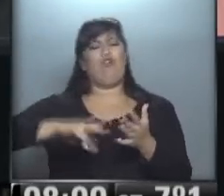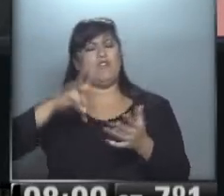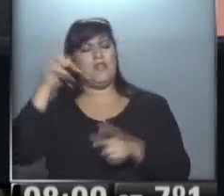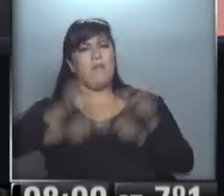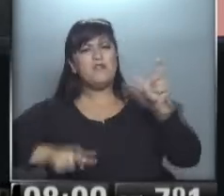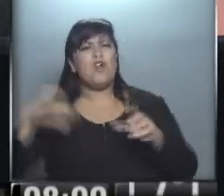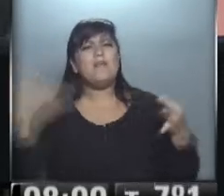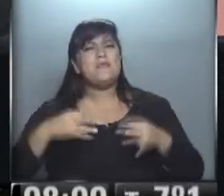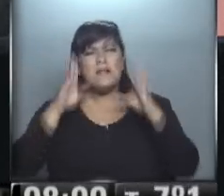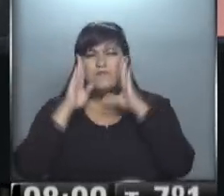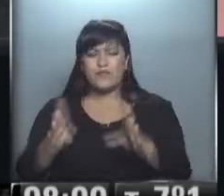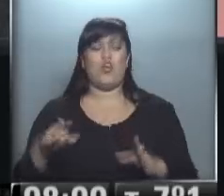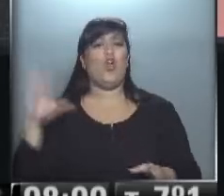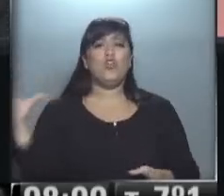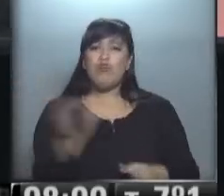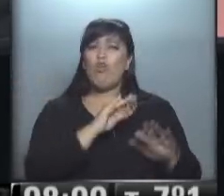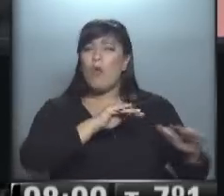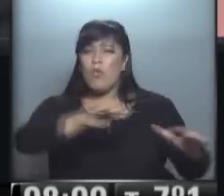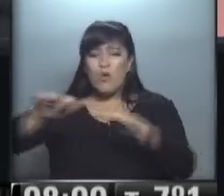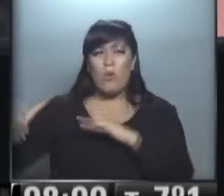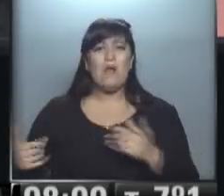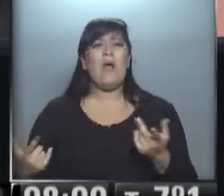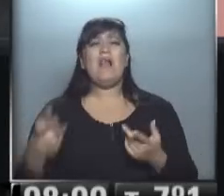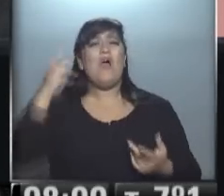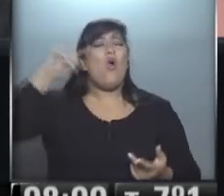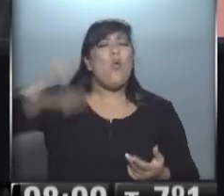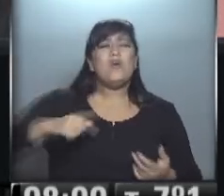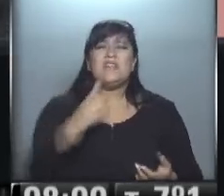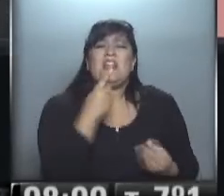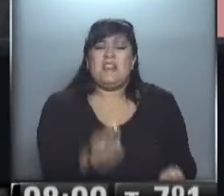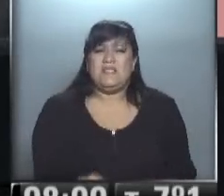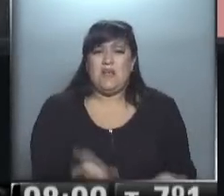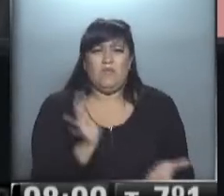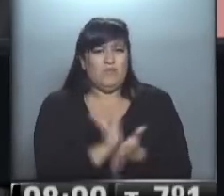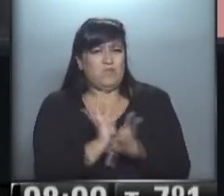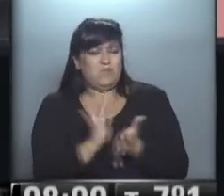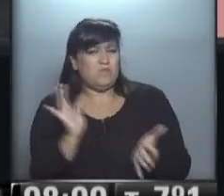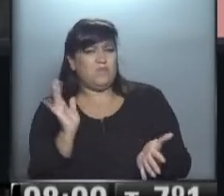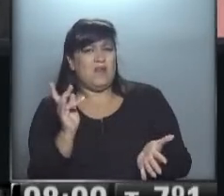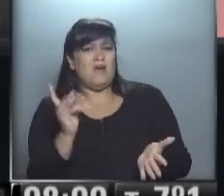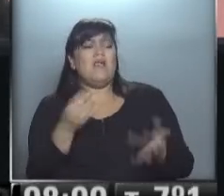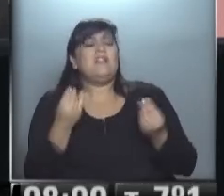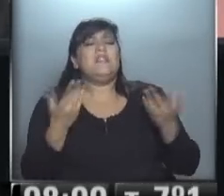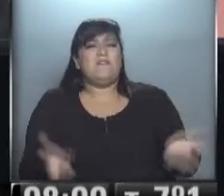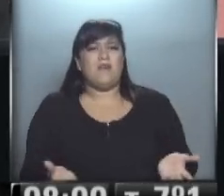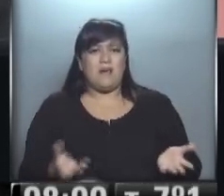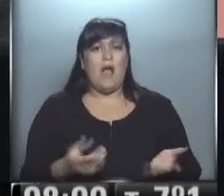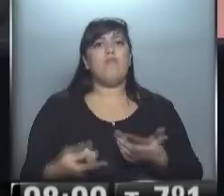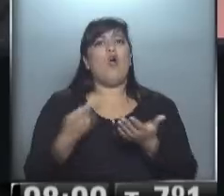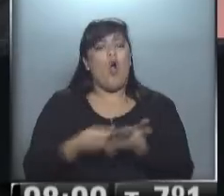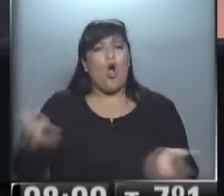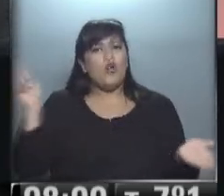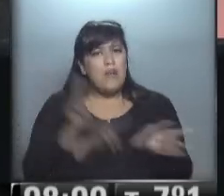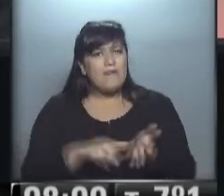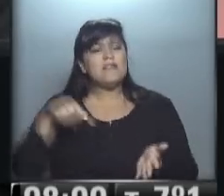y todos con el mismo tono con el tono de interrogante de Qué quiso decir a dónde Va gresa qué va a hacer el gobierno de Estados Unidos que otra vez lo está poniendo en